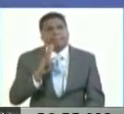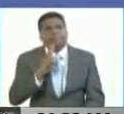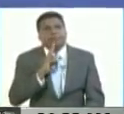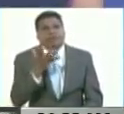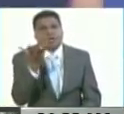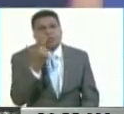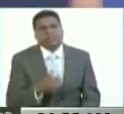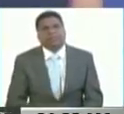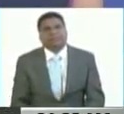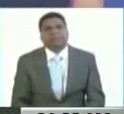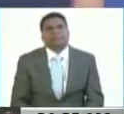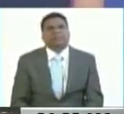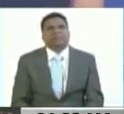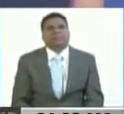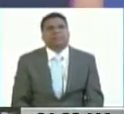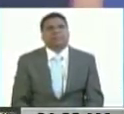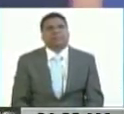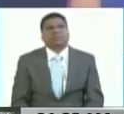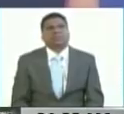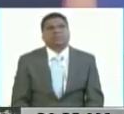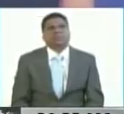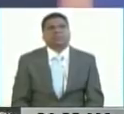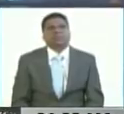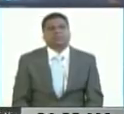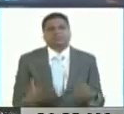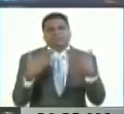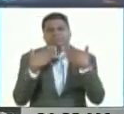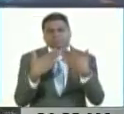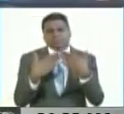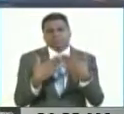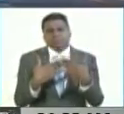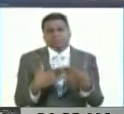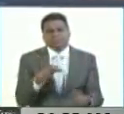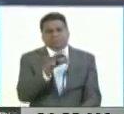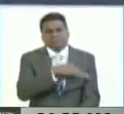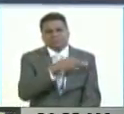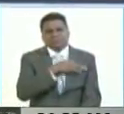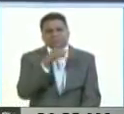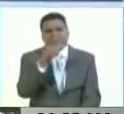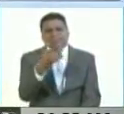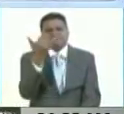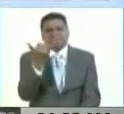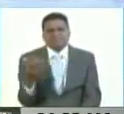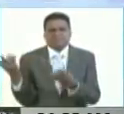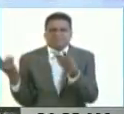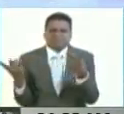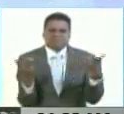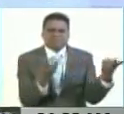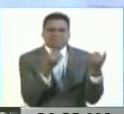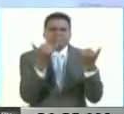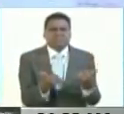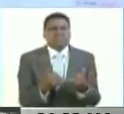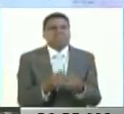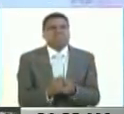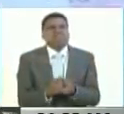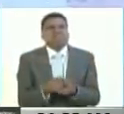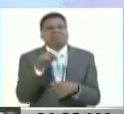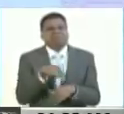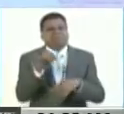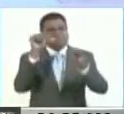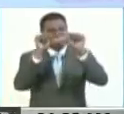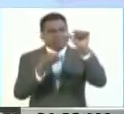Verónica. Así es, agradecemos principalmente al señor Jiménez por acompañarnos el día de hoy en La Pauta. Queremos mostrar, porque bien se ha